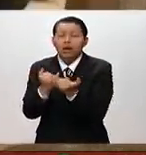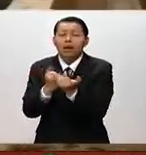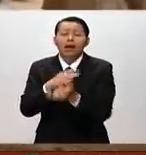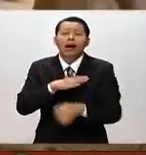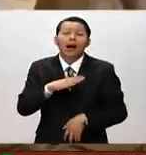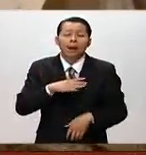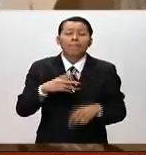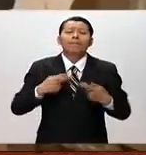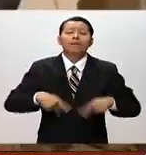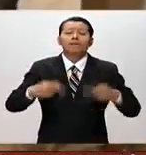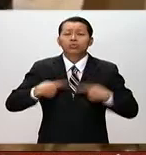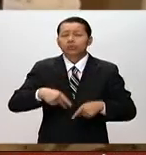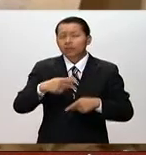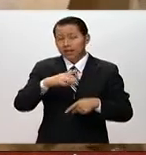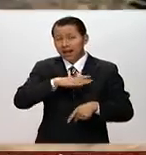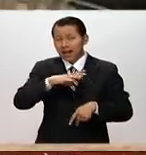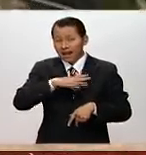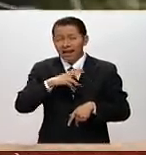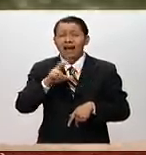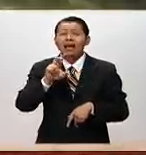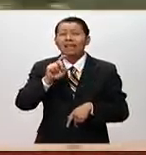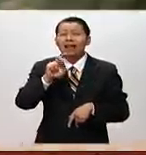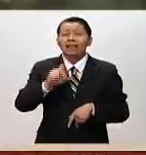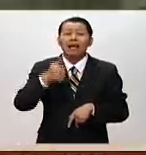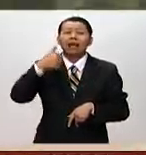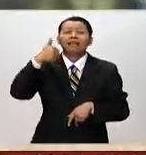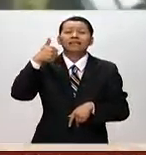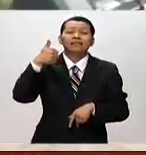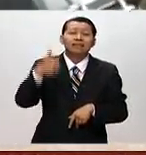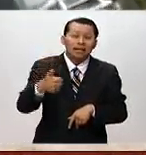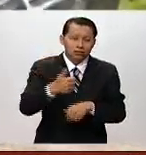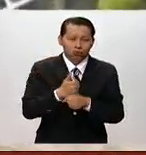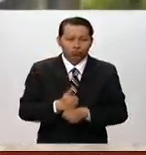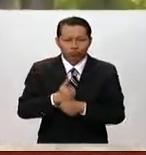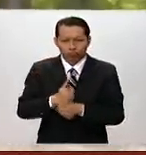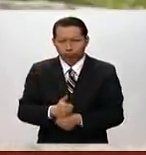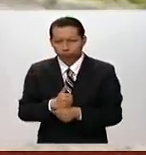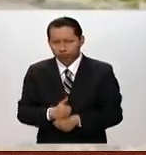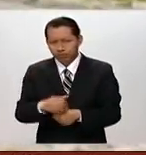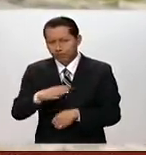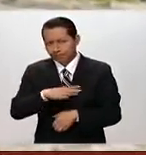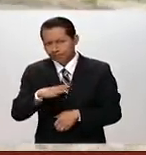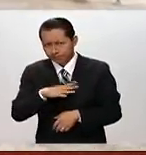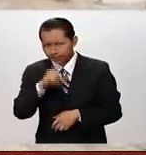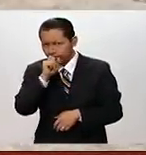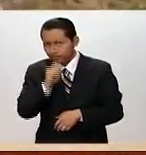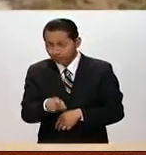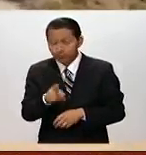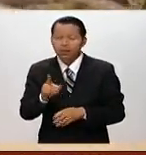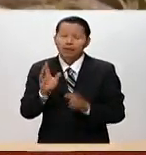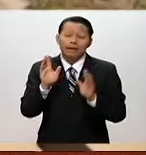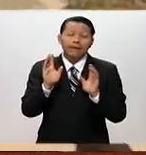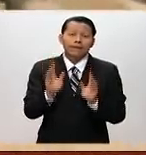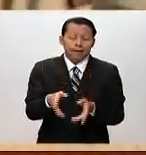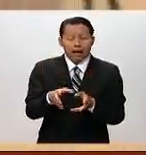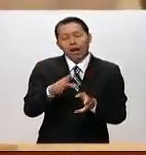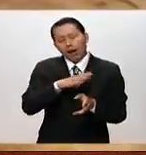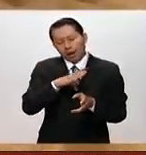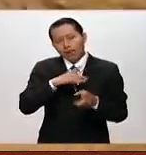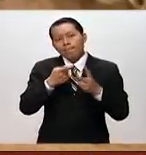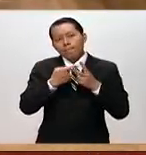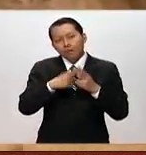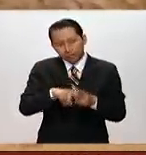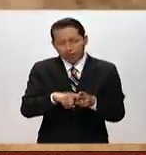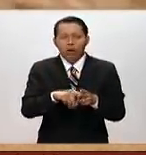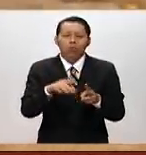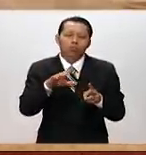víctimas aumentó a 36, aunque ya se llevaron a cabo los primeros funerales. Finalmente, en apoyo